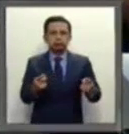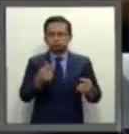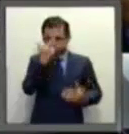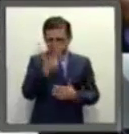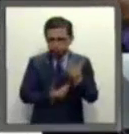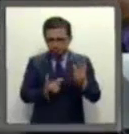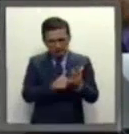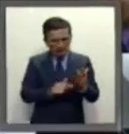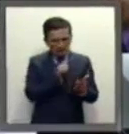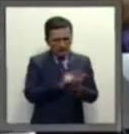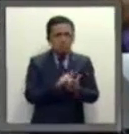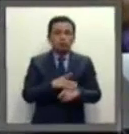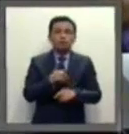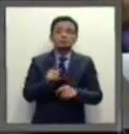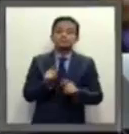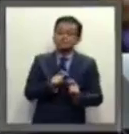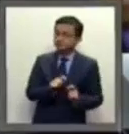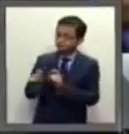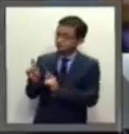al Ejecutivo Federal.